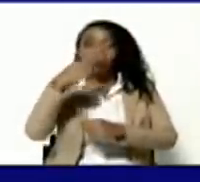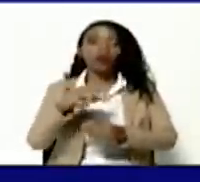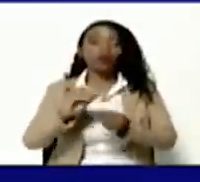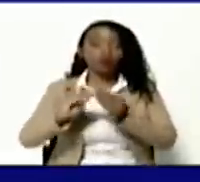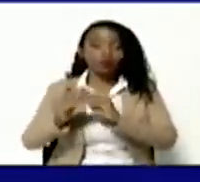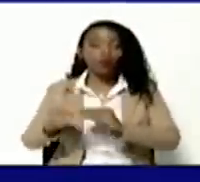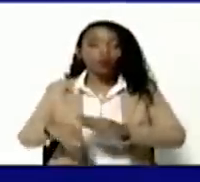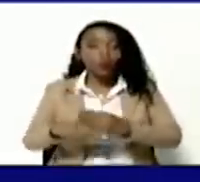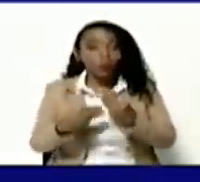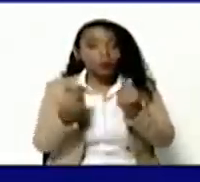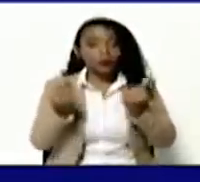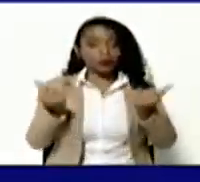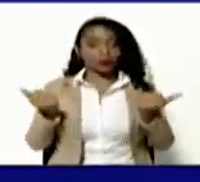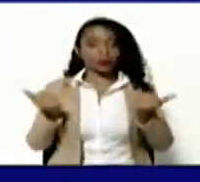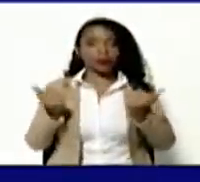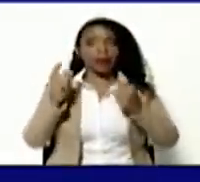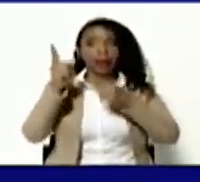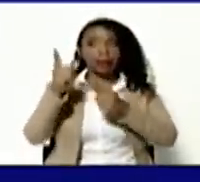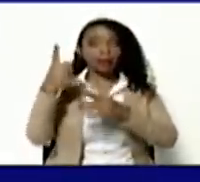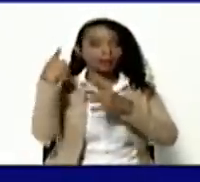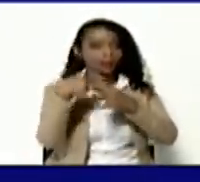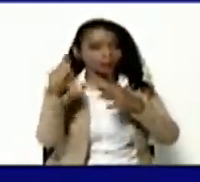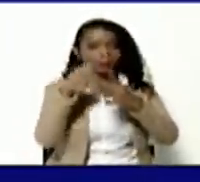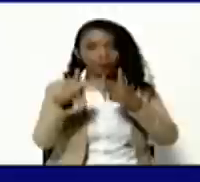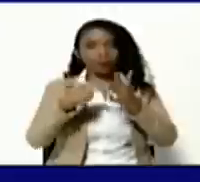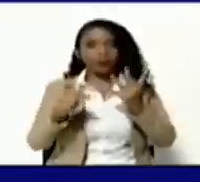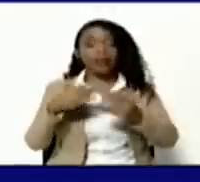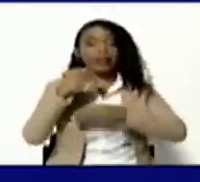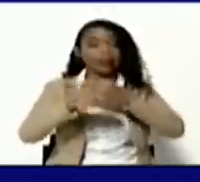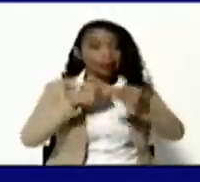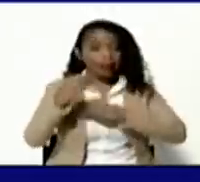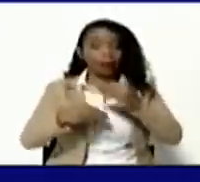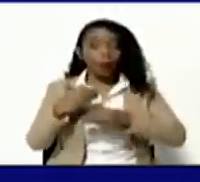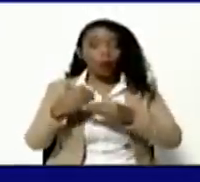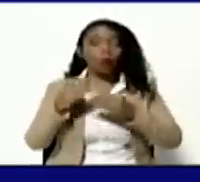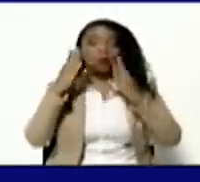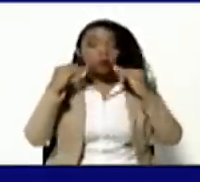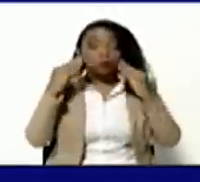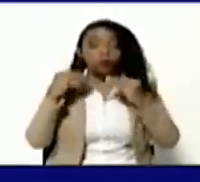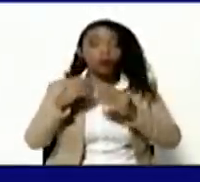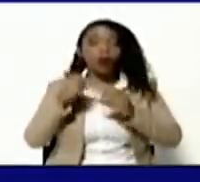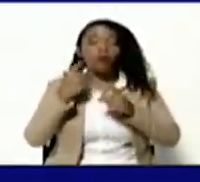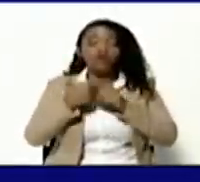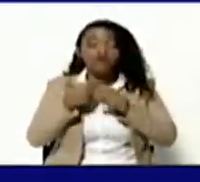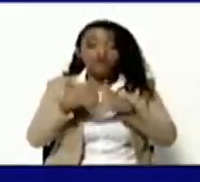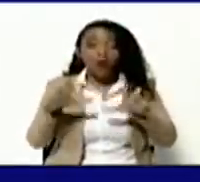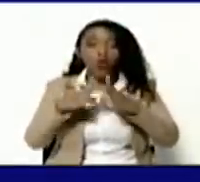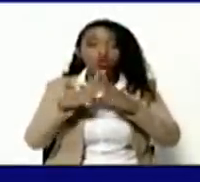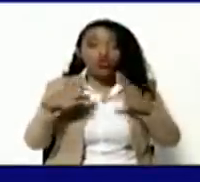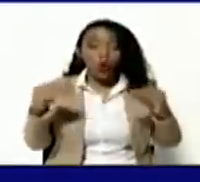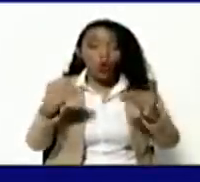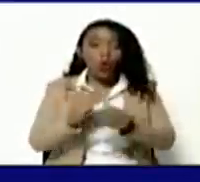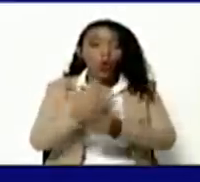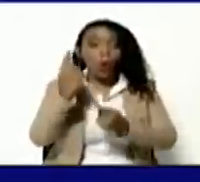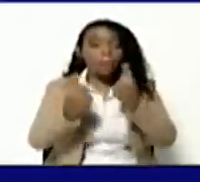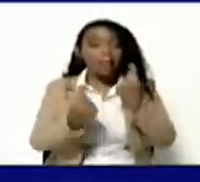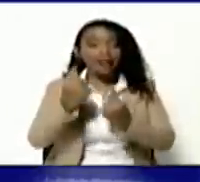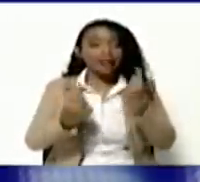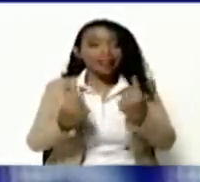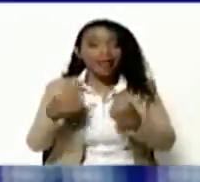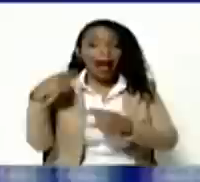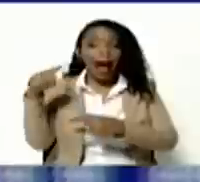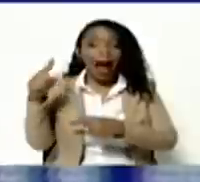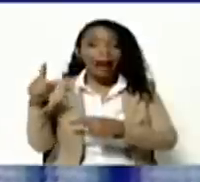recuperamos moderados etcétera etcétera hicimos experimentos masivos como con todos los pacientes